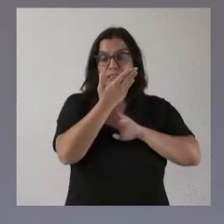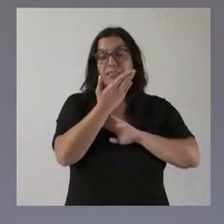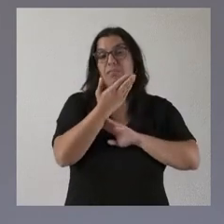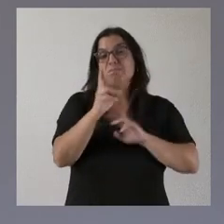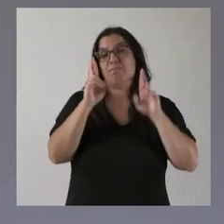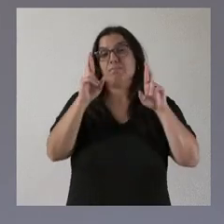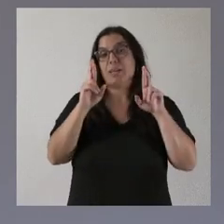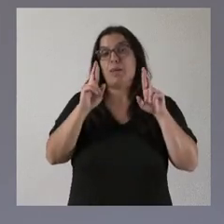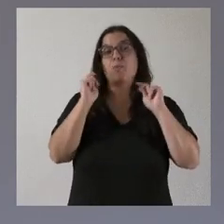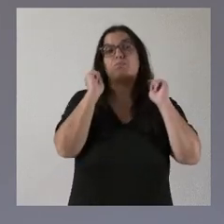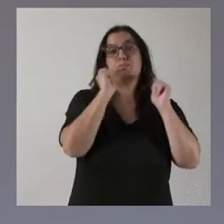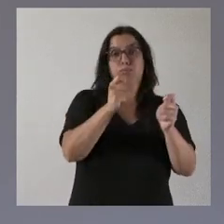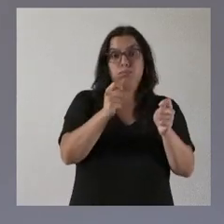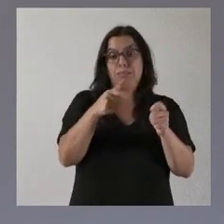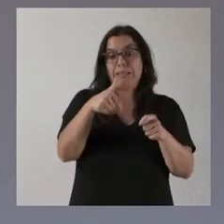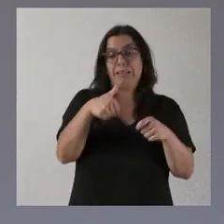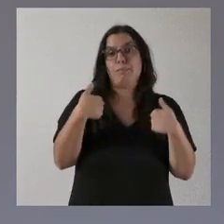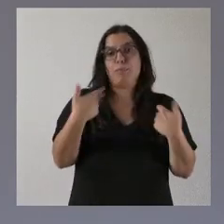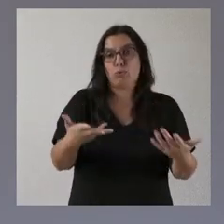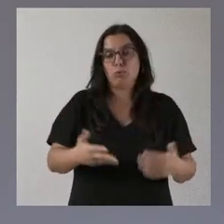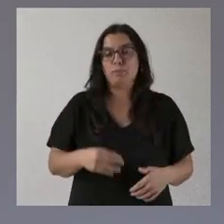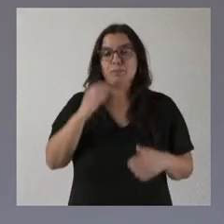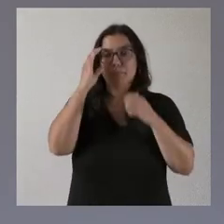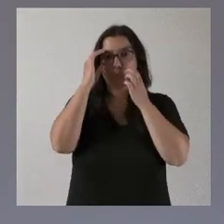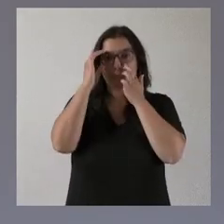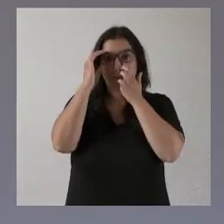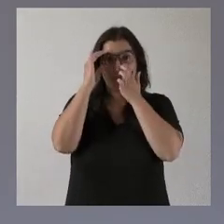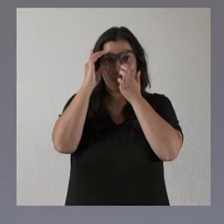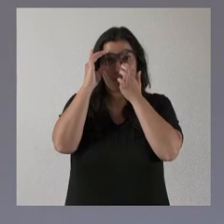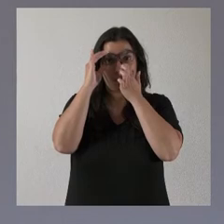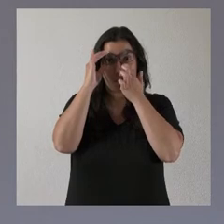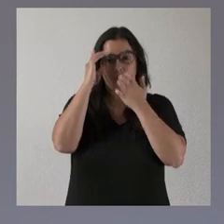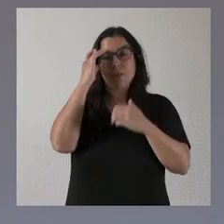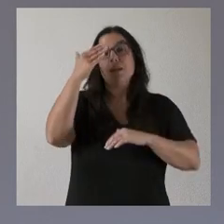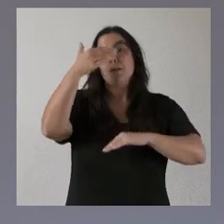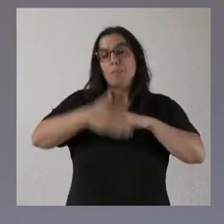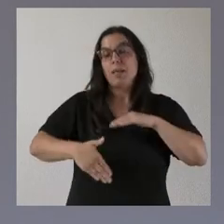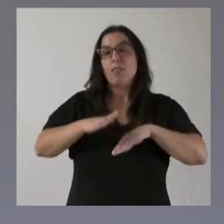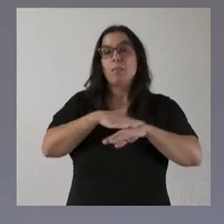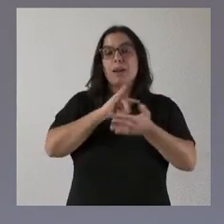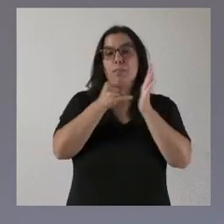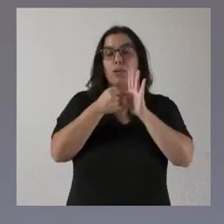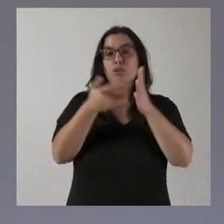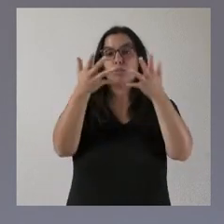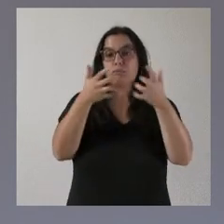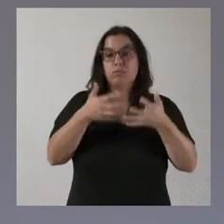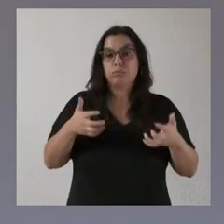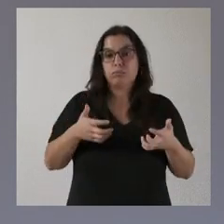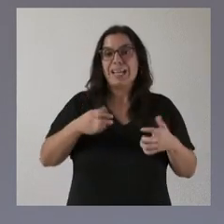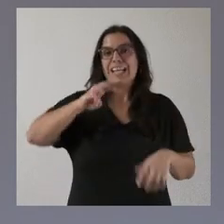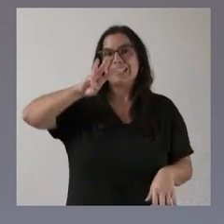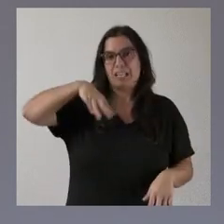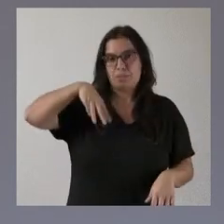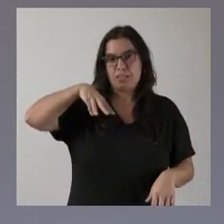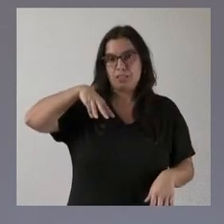una adjudicación a la mayor brevedad posible el plazo para la redacción del proyecto son tres meses